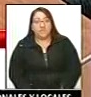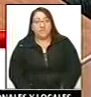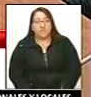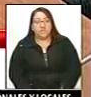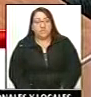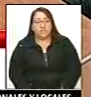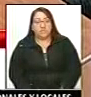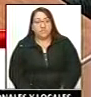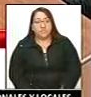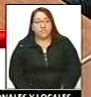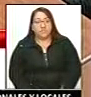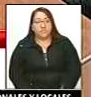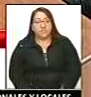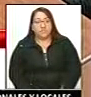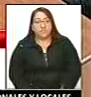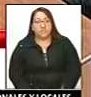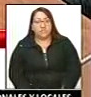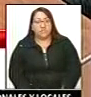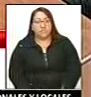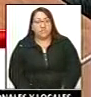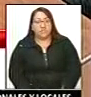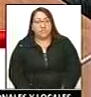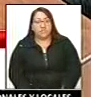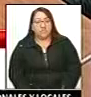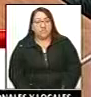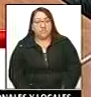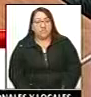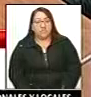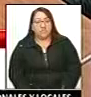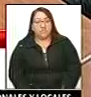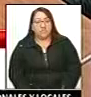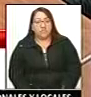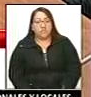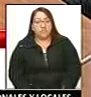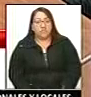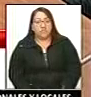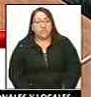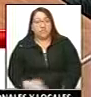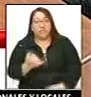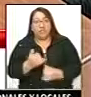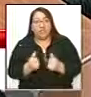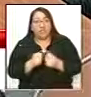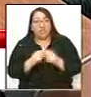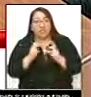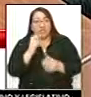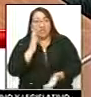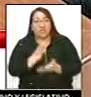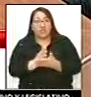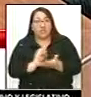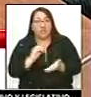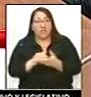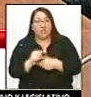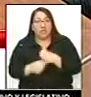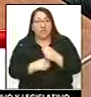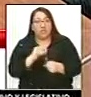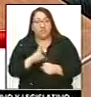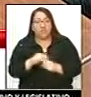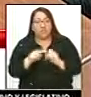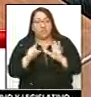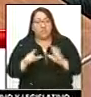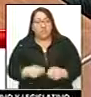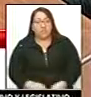de casos que hemos visto. Siguiente, por favor. Y finalmente el tema de las sanciones que se han impuesto en el año 2017,